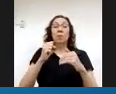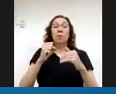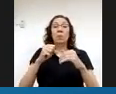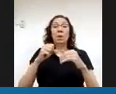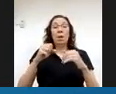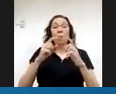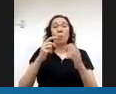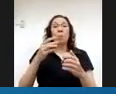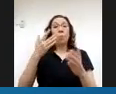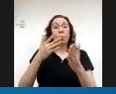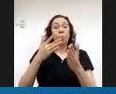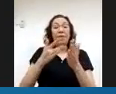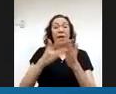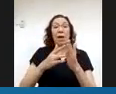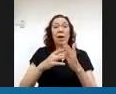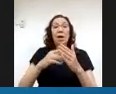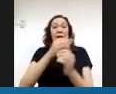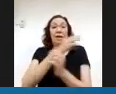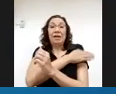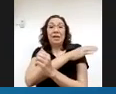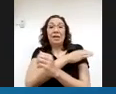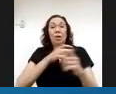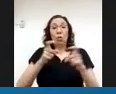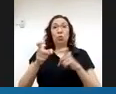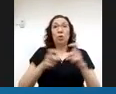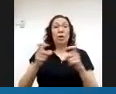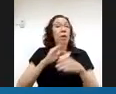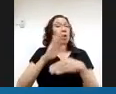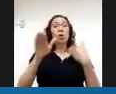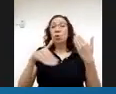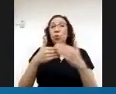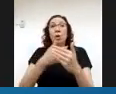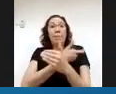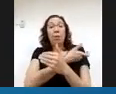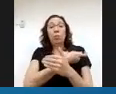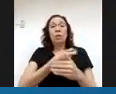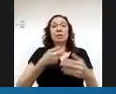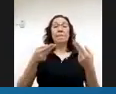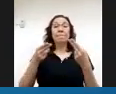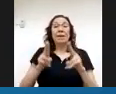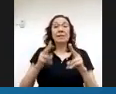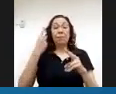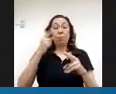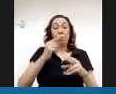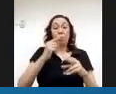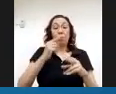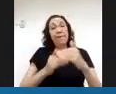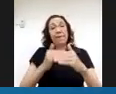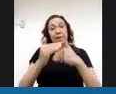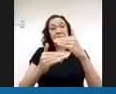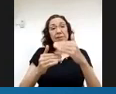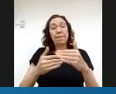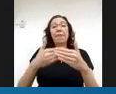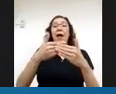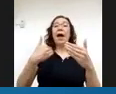clínico controlado, ¿verdad? Todas las vacunas pasan por cada una de esas fases